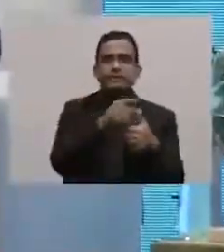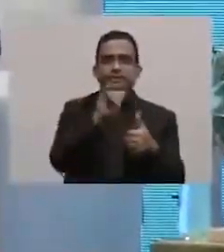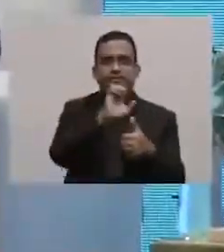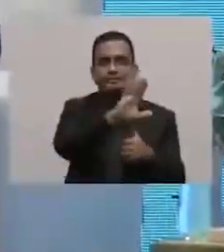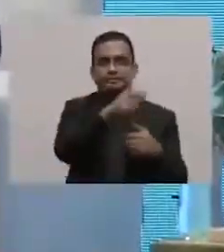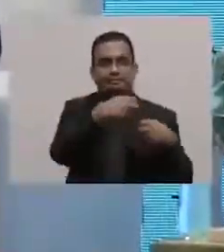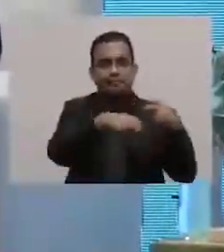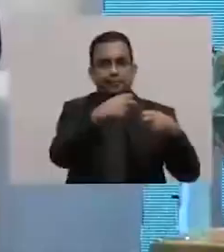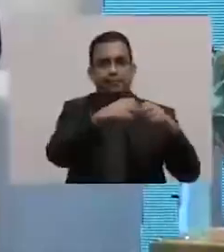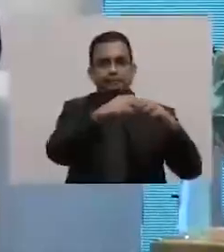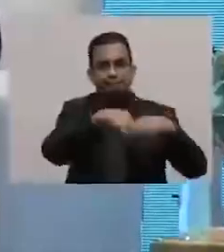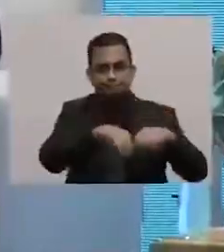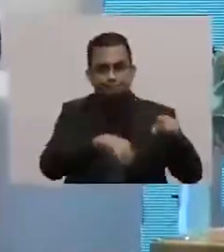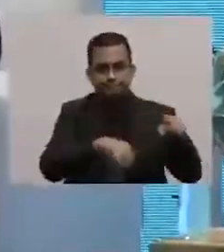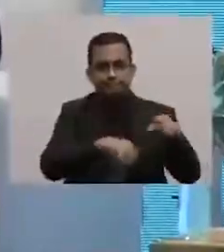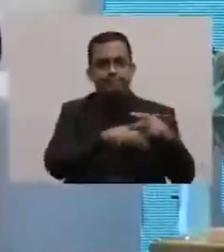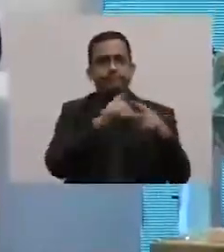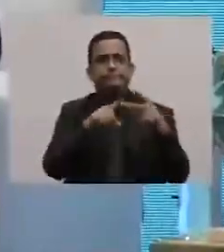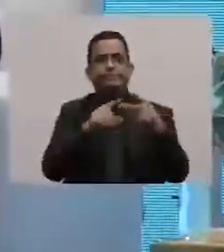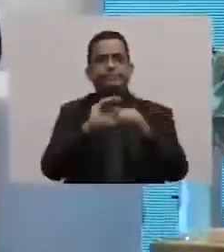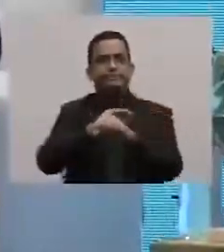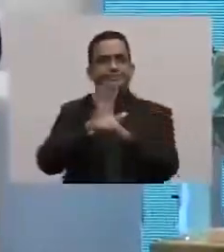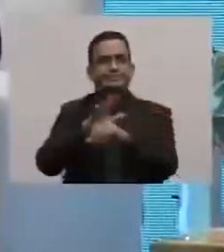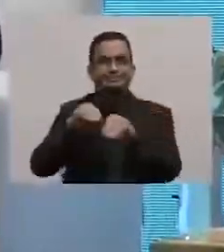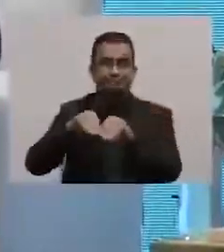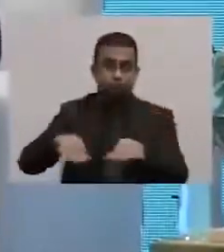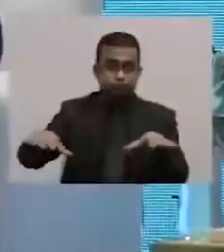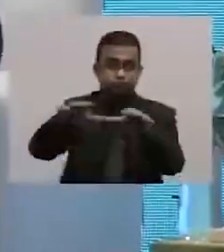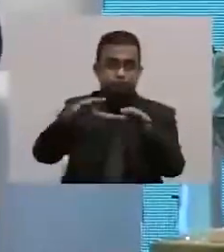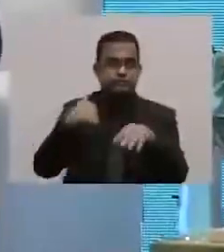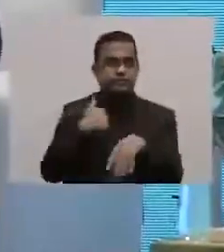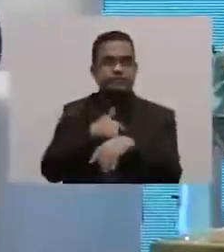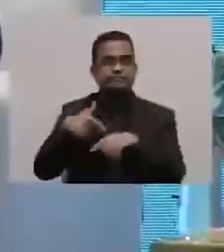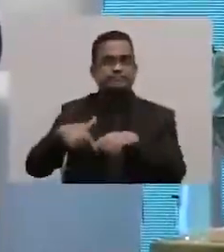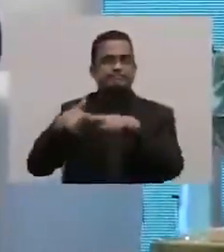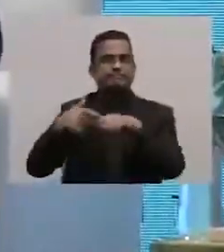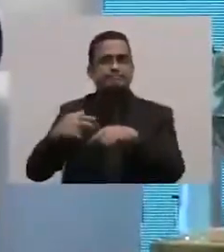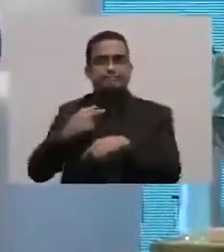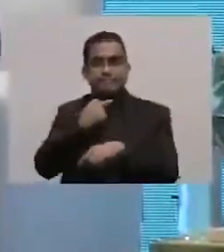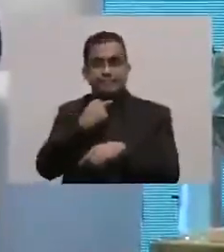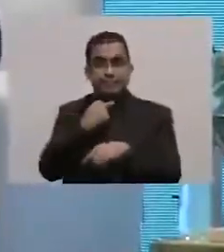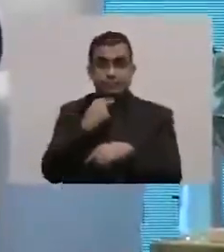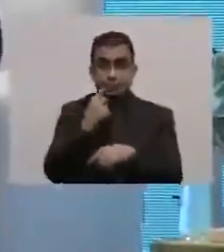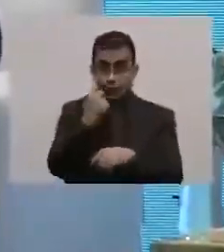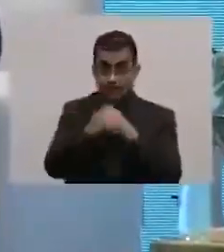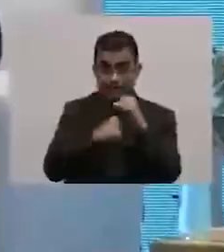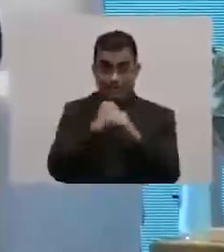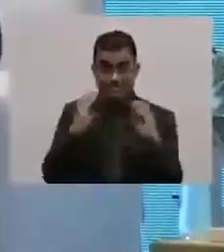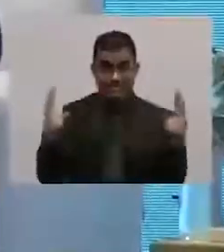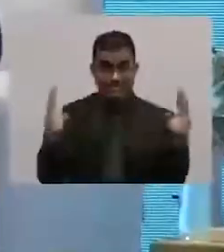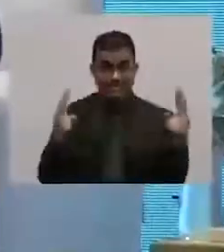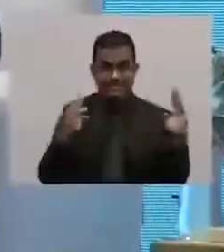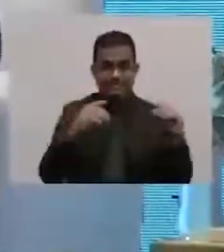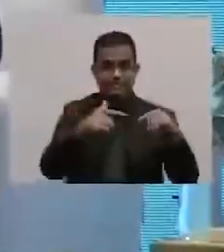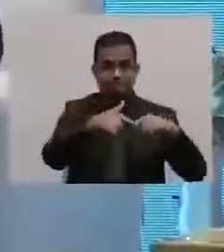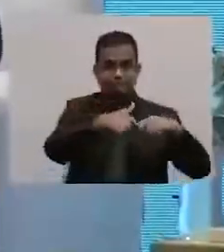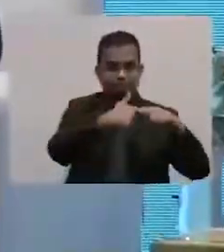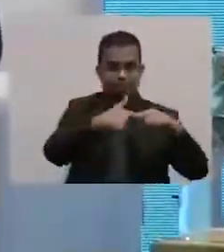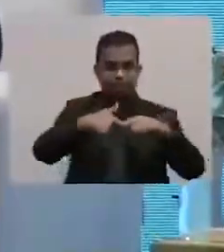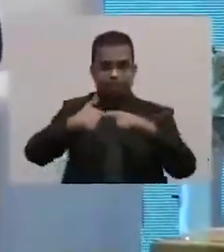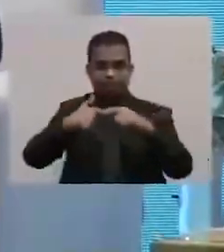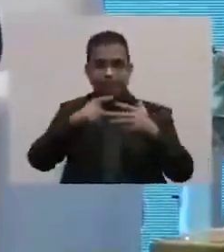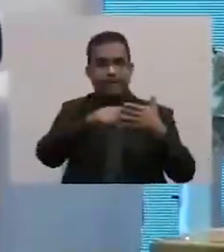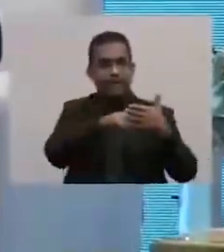Junta y el otro por efecto de la pandemia. En un año suspendimos dos elecciones, lo que quiere decir que